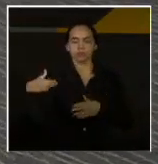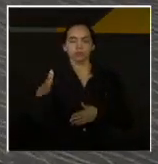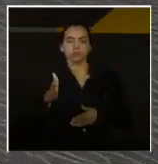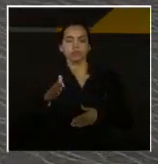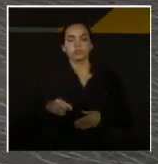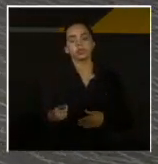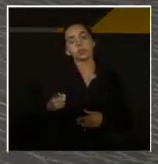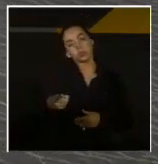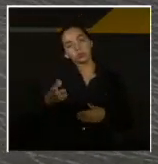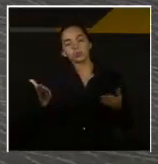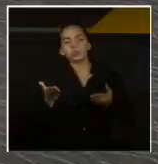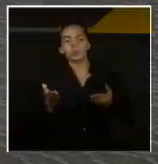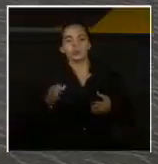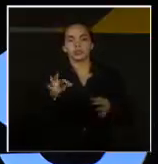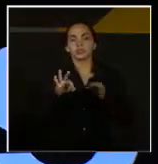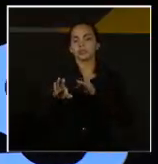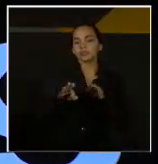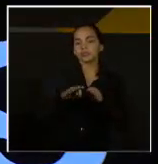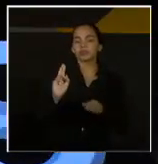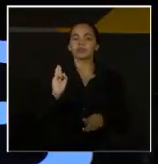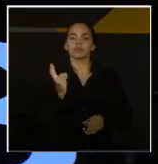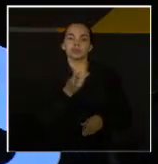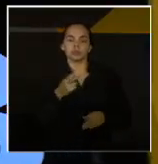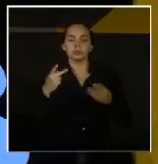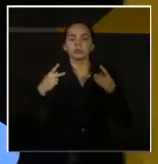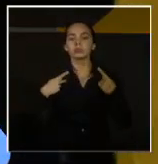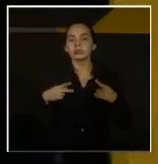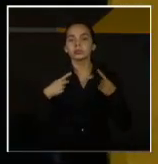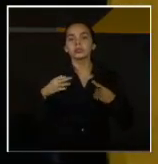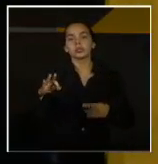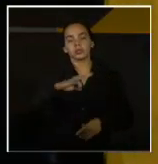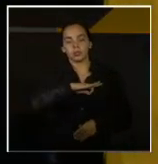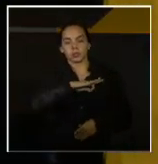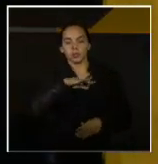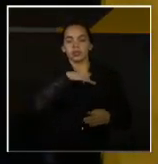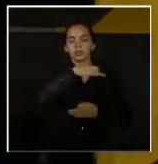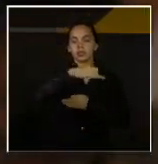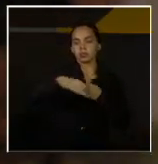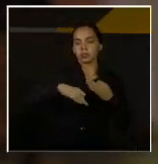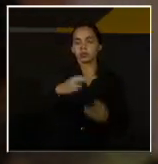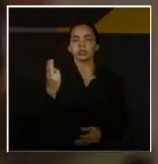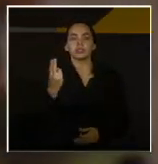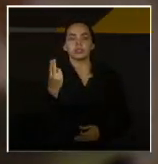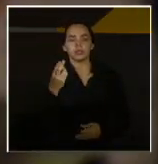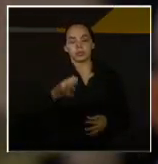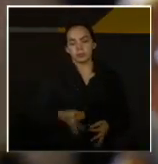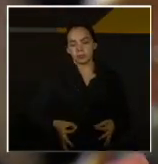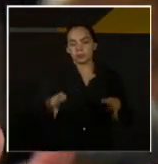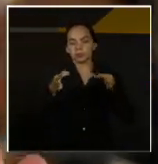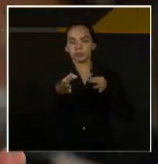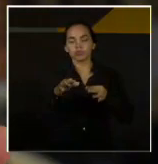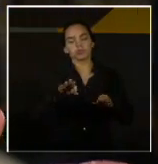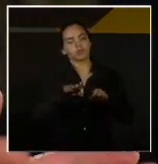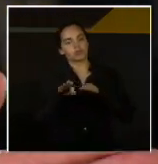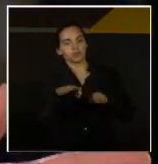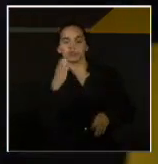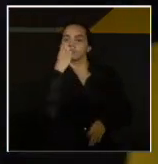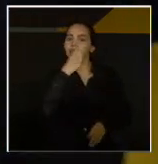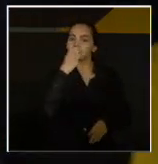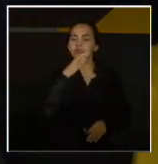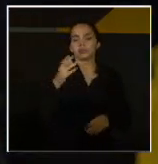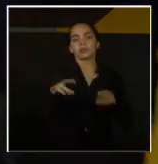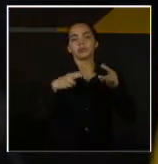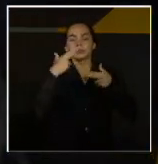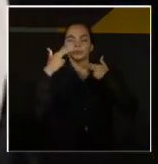generar las condiciones para que nuestra gente pueda tener todas las herramientas para formarse. Por eso, cuando hablamos de todas